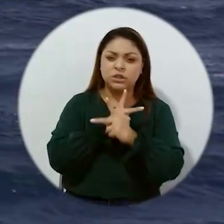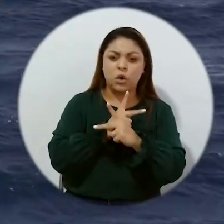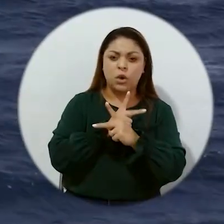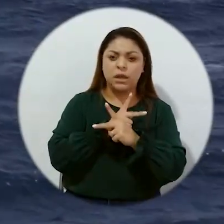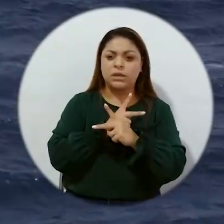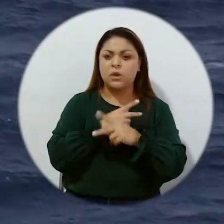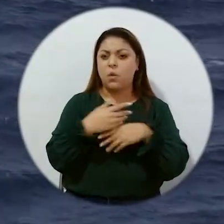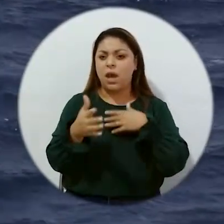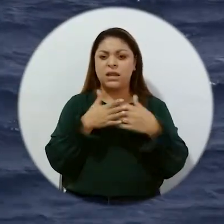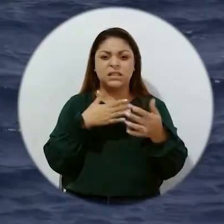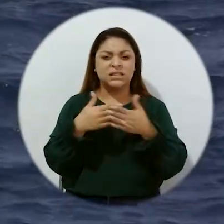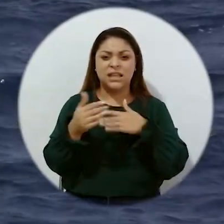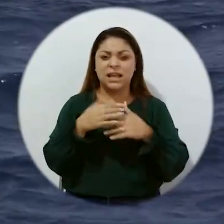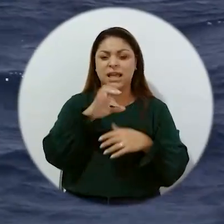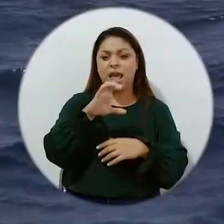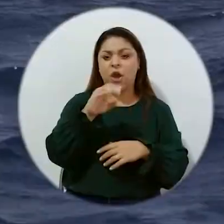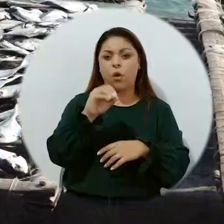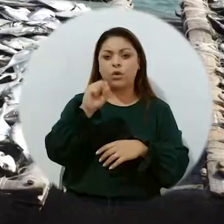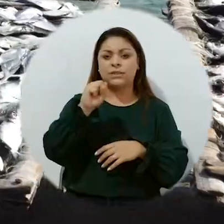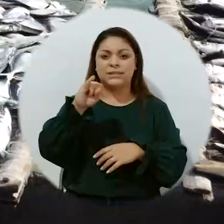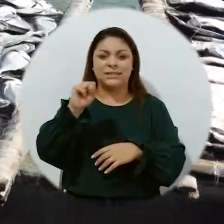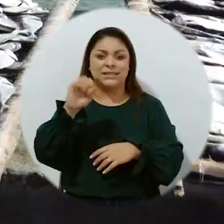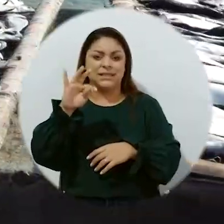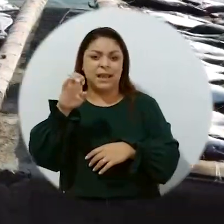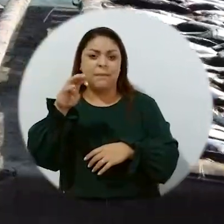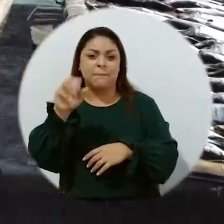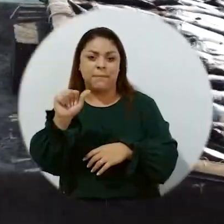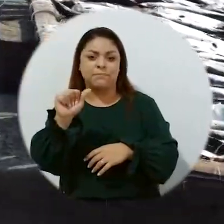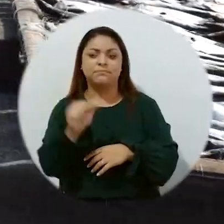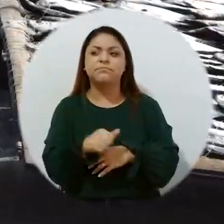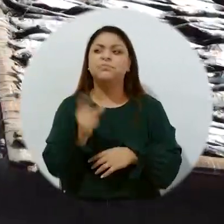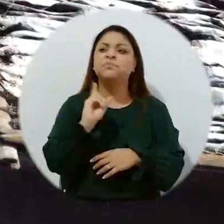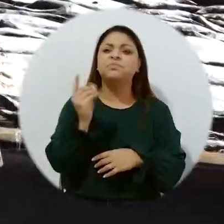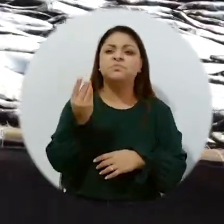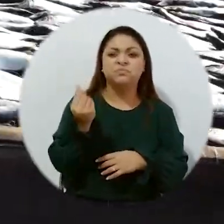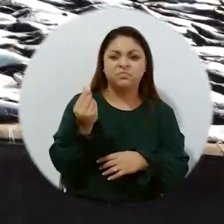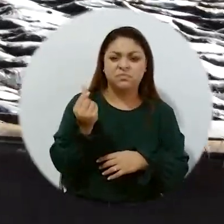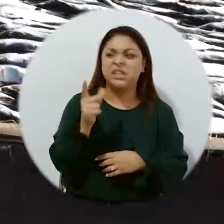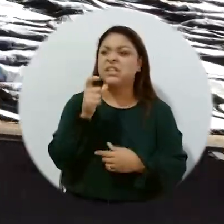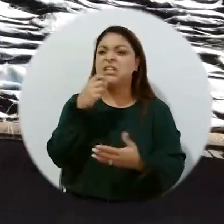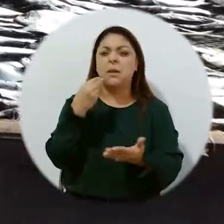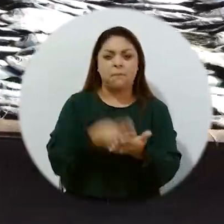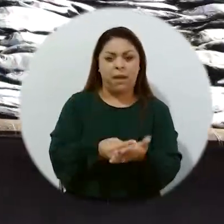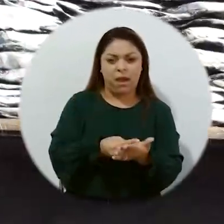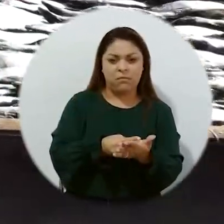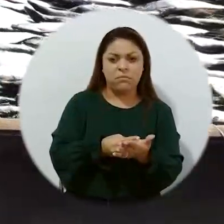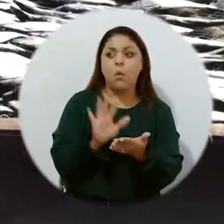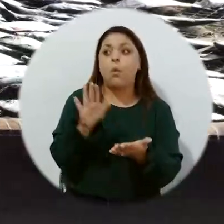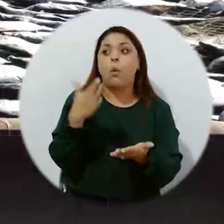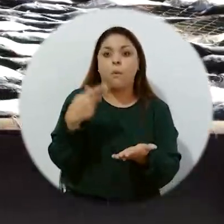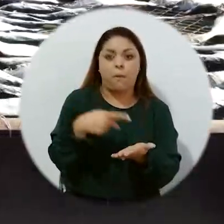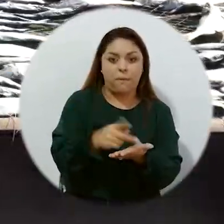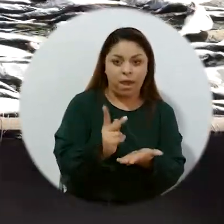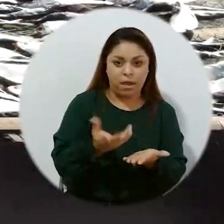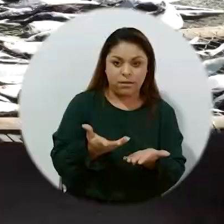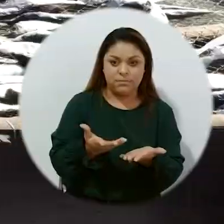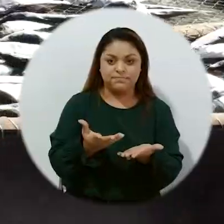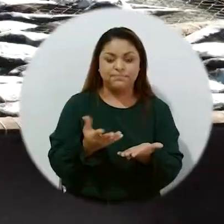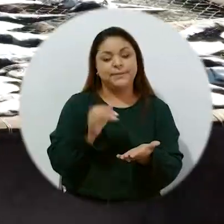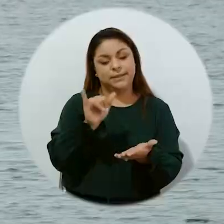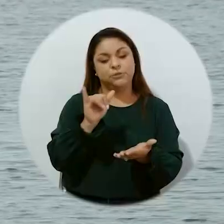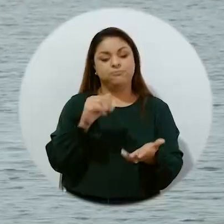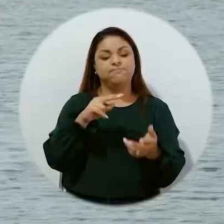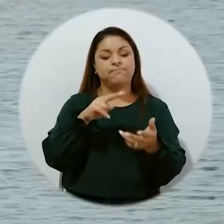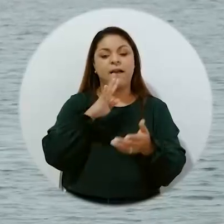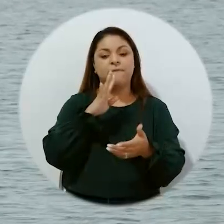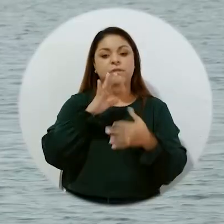ecosistema, ¿dónde está el dinero? ¿Y quiénes van a pagar? ¿Y de qué forma van a pagar? ¿Verdad? Que también tiene que ver con el tema